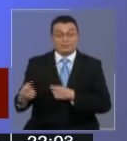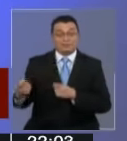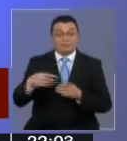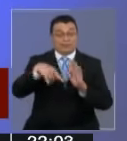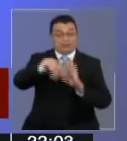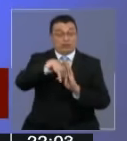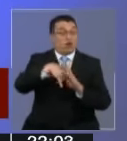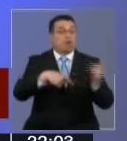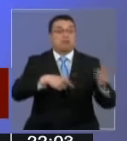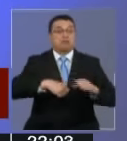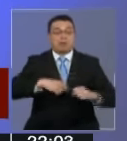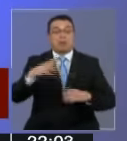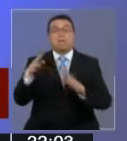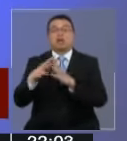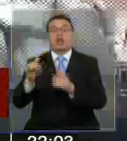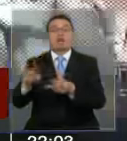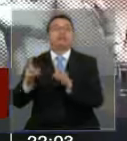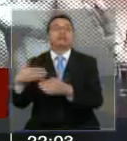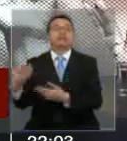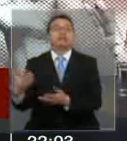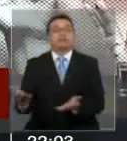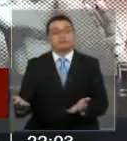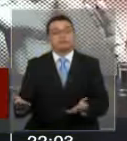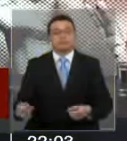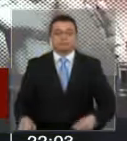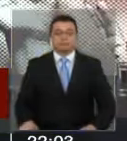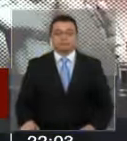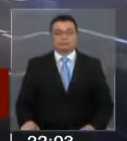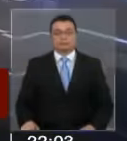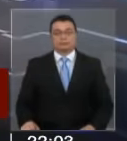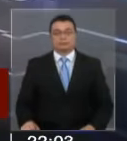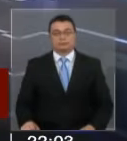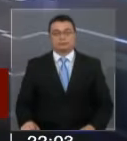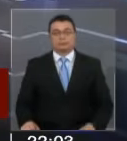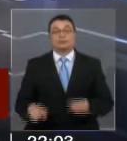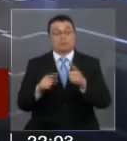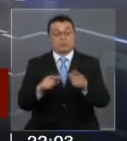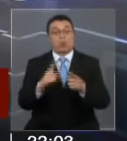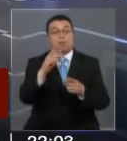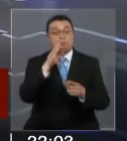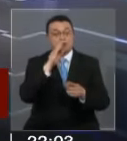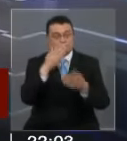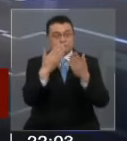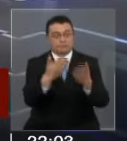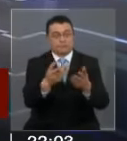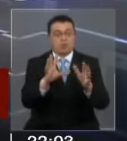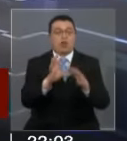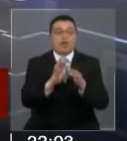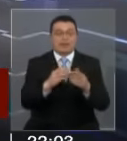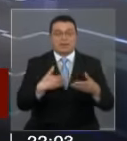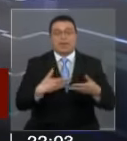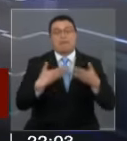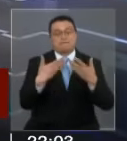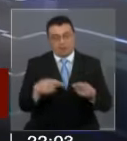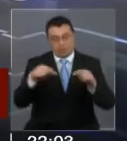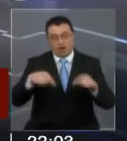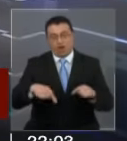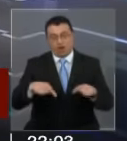Chiloé, pero sí existe para los militares. José Ramón Valente, un minuto de confianza. ¿Cómo están? Buenas noches. Muchas gracias por la invitación